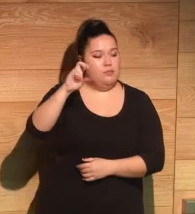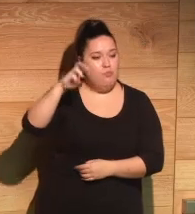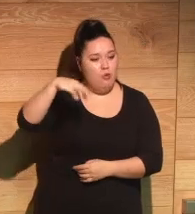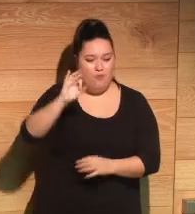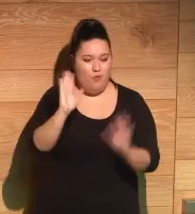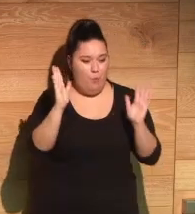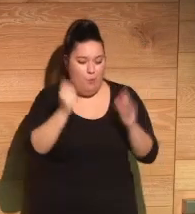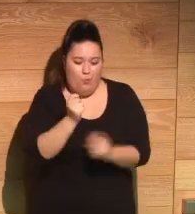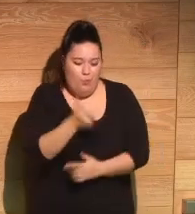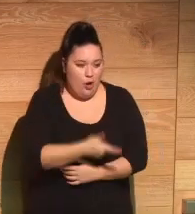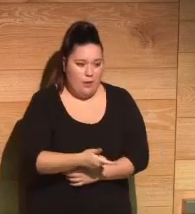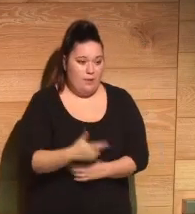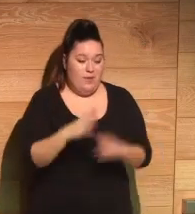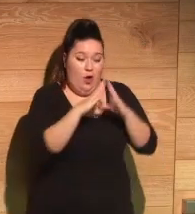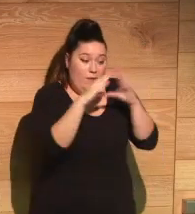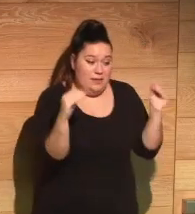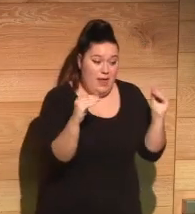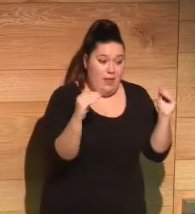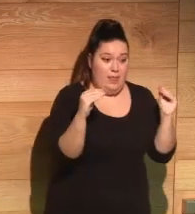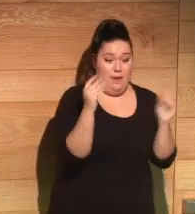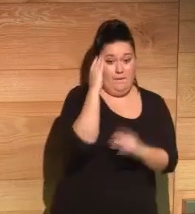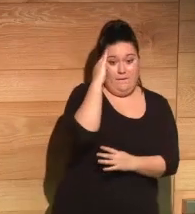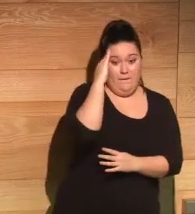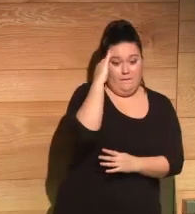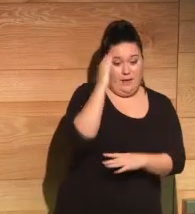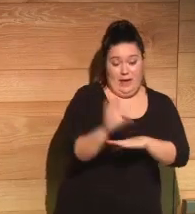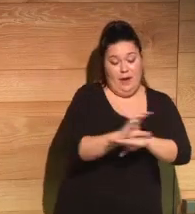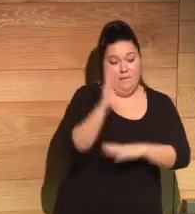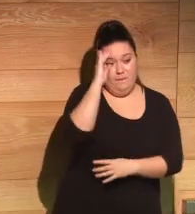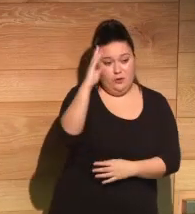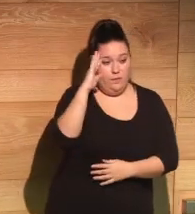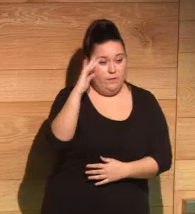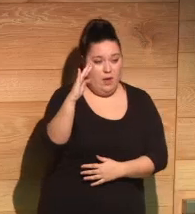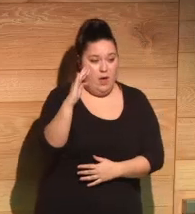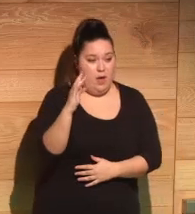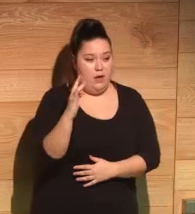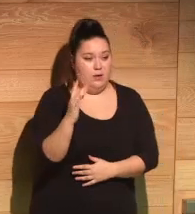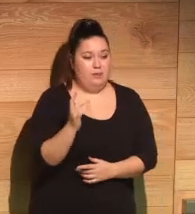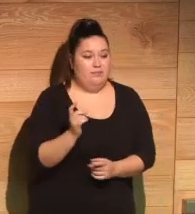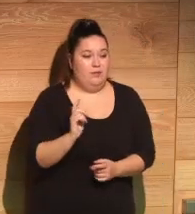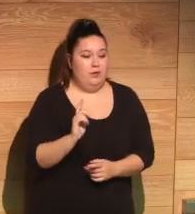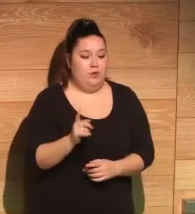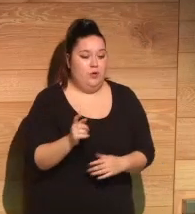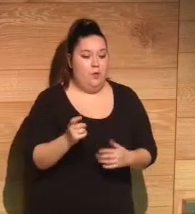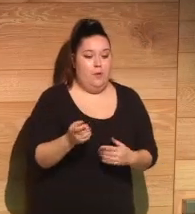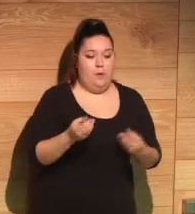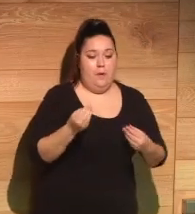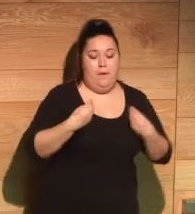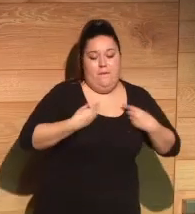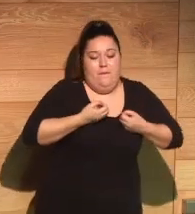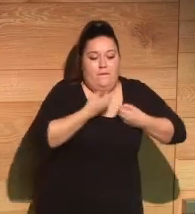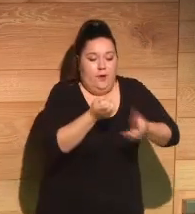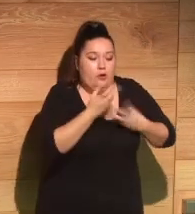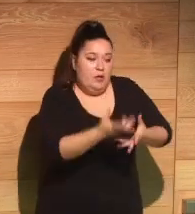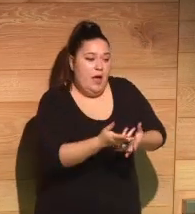cosas porque en las universidades, en la carrera de filosofía, nos dedicamos principalmente a doxografía, es decir, a comentario o a hagiografía, a vidas de santos y